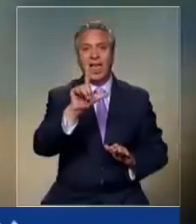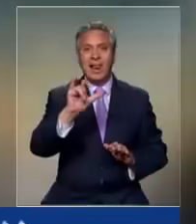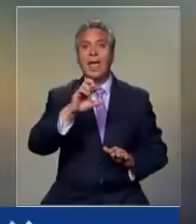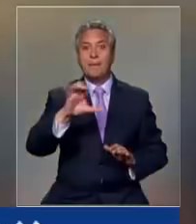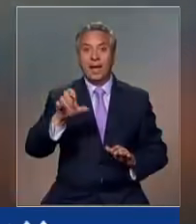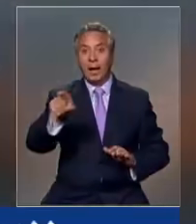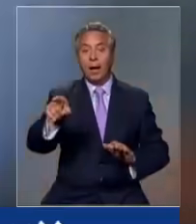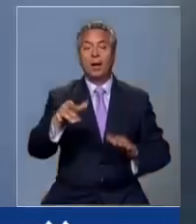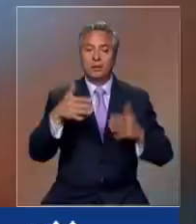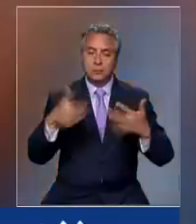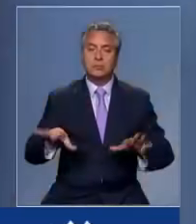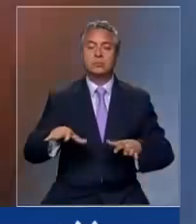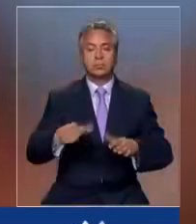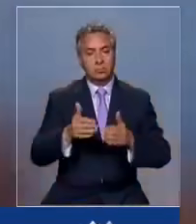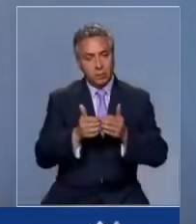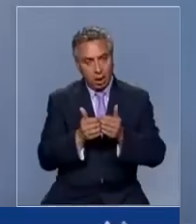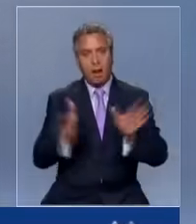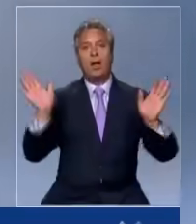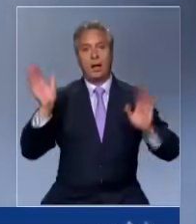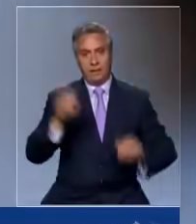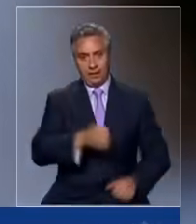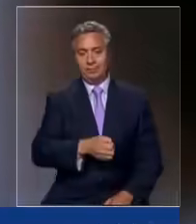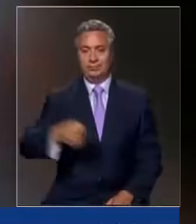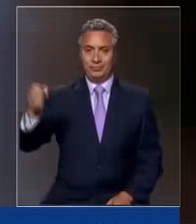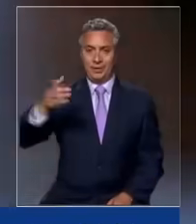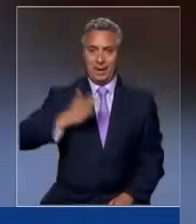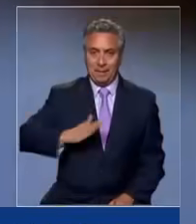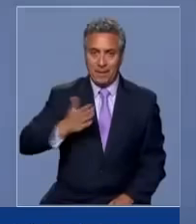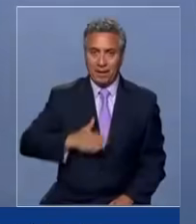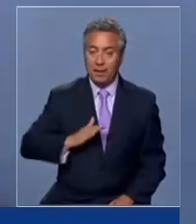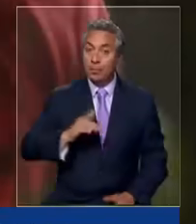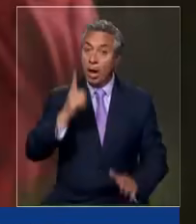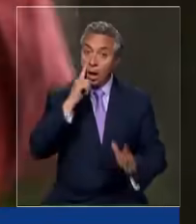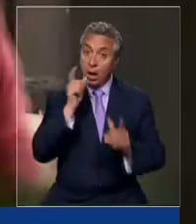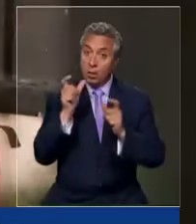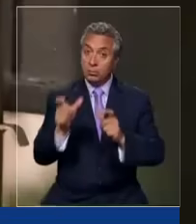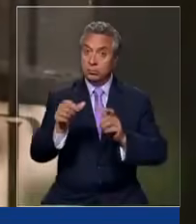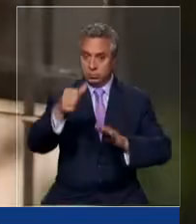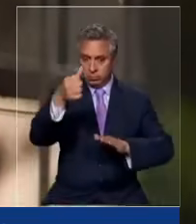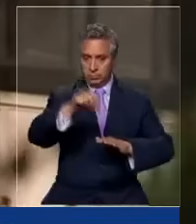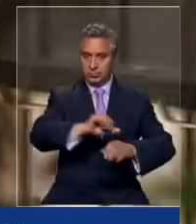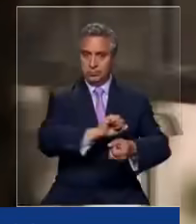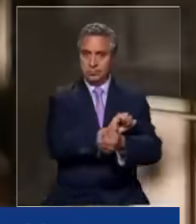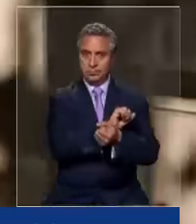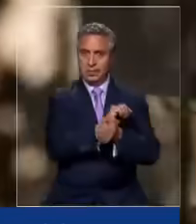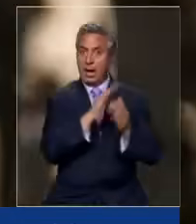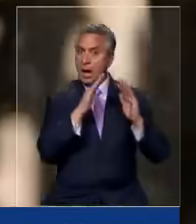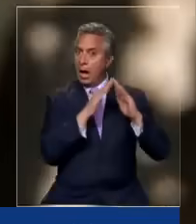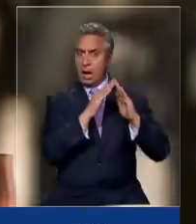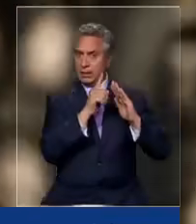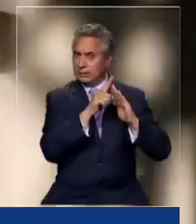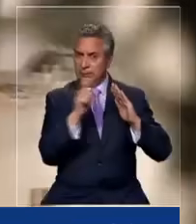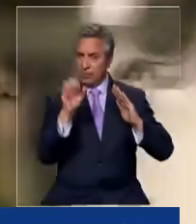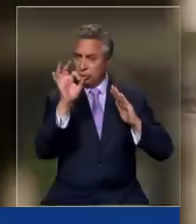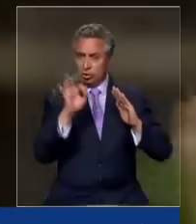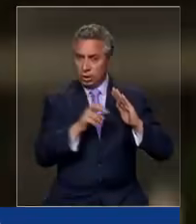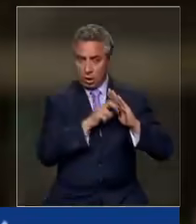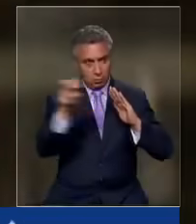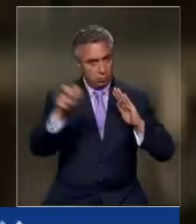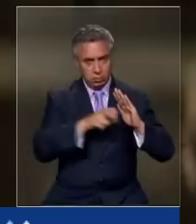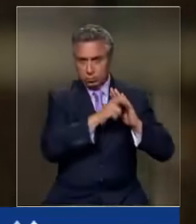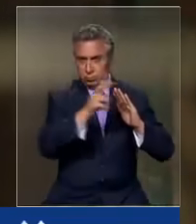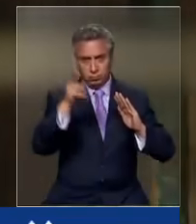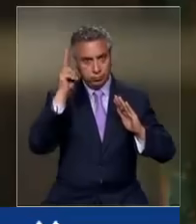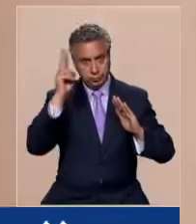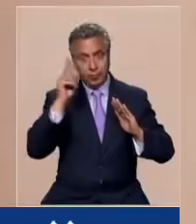Mechea recuperó su libertad este martes, pero con una cautelar de arresto domiciliario total, aunque en el juicio el panorama